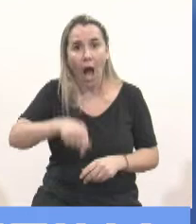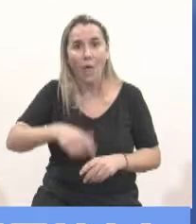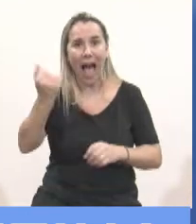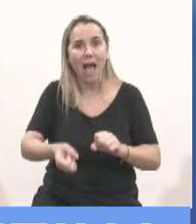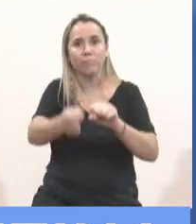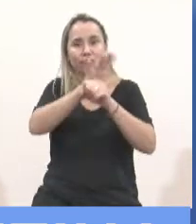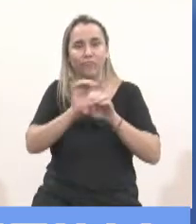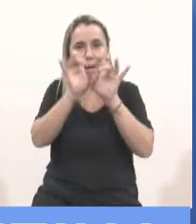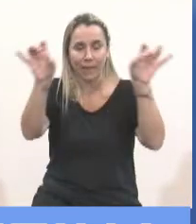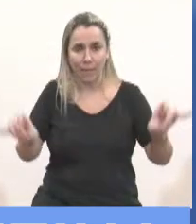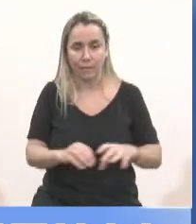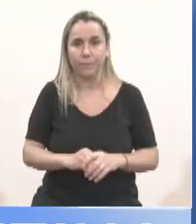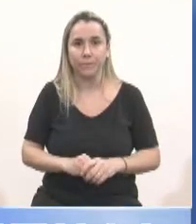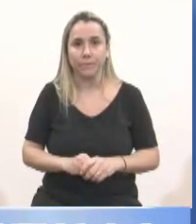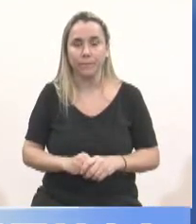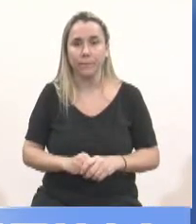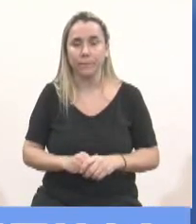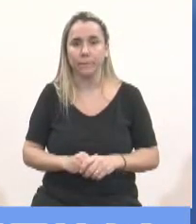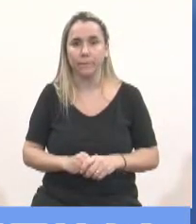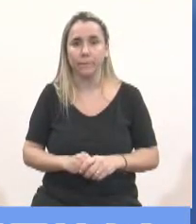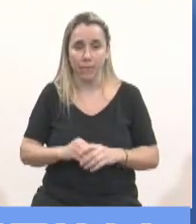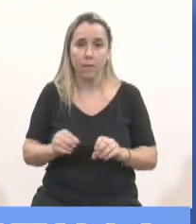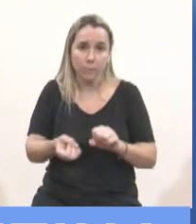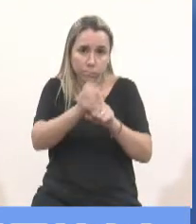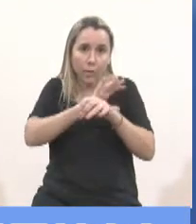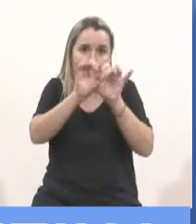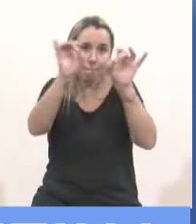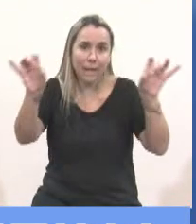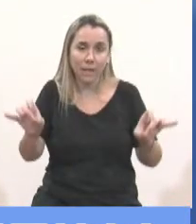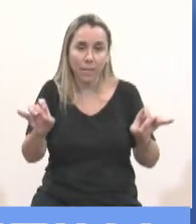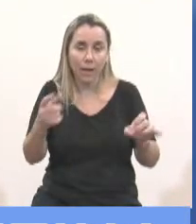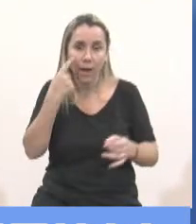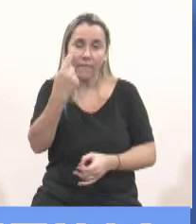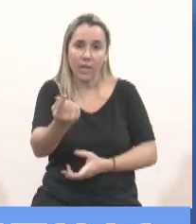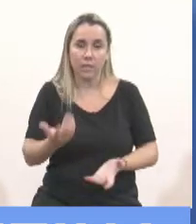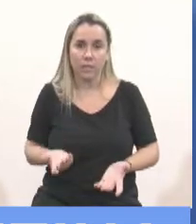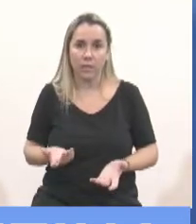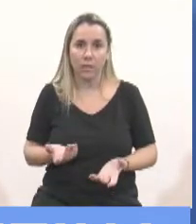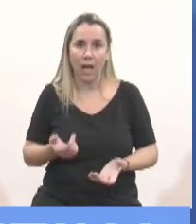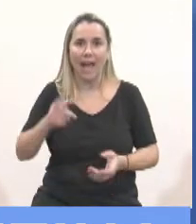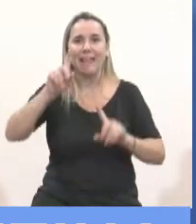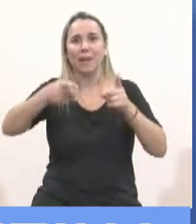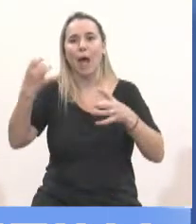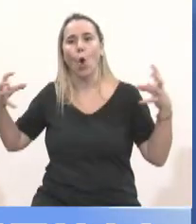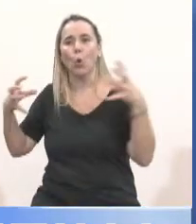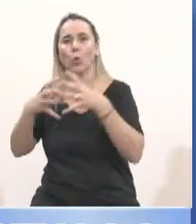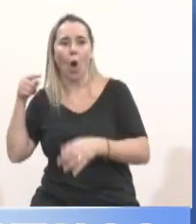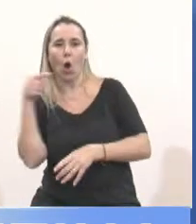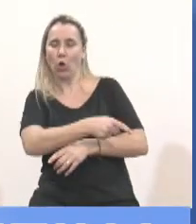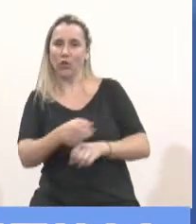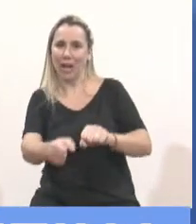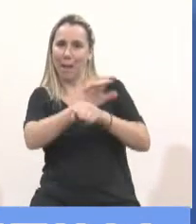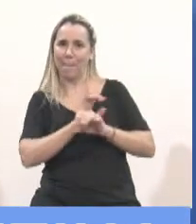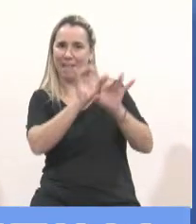pandemia, ¿verdad? Estamos en pandemia. La pandemia, fíjense, y están los antipandemias.